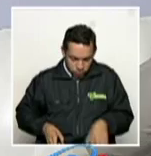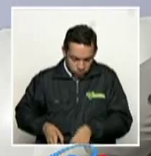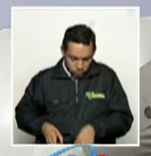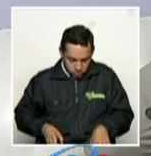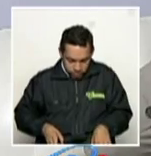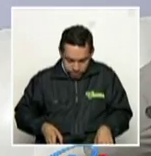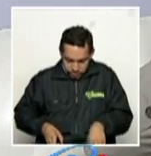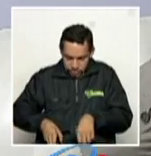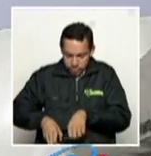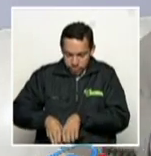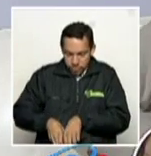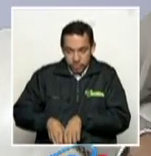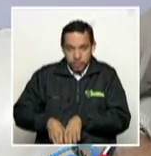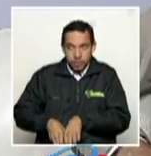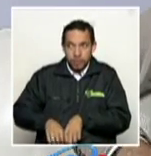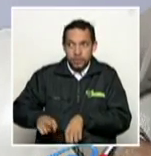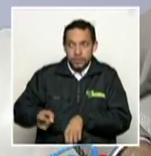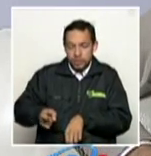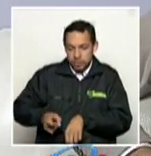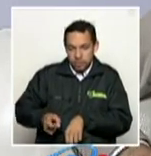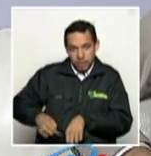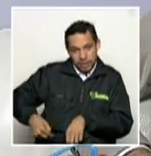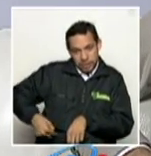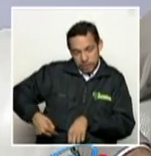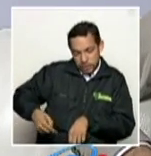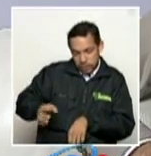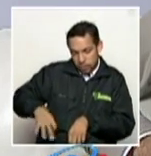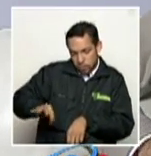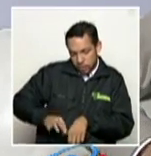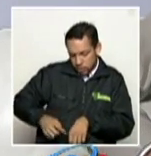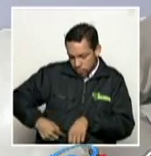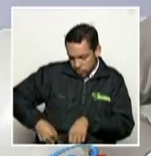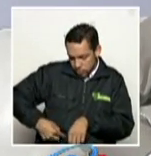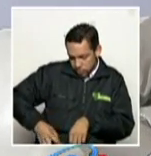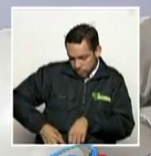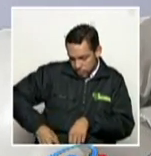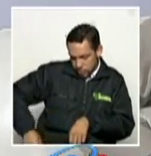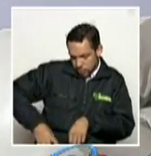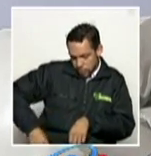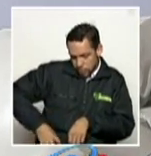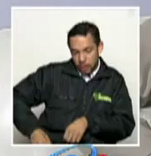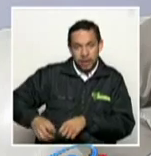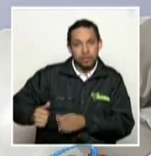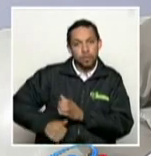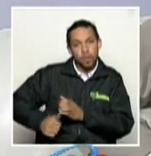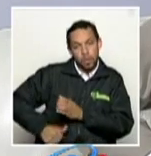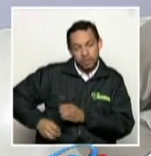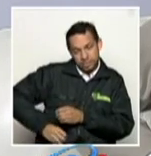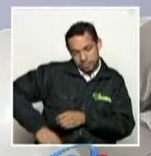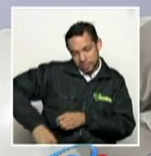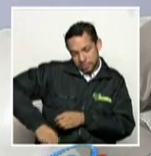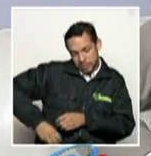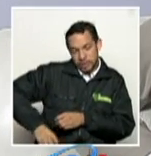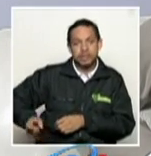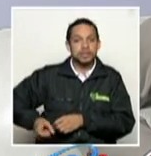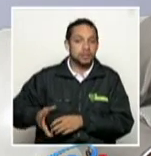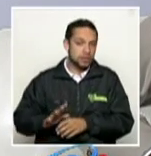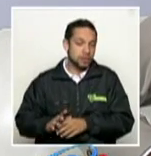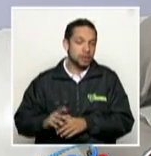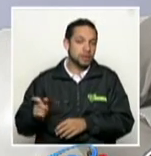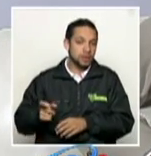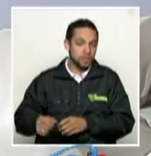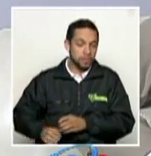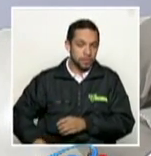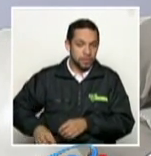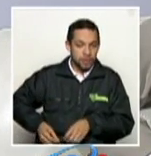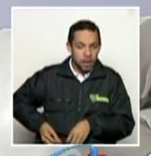mientras esto cicatrizaba, le tenían que hacer un rotico por acá, sacarle el popó en una bolsa para que hiciera popó